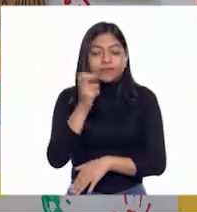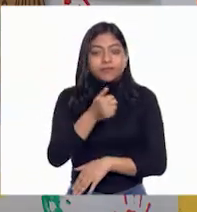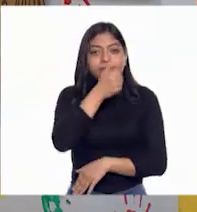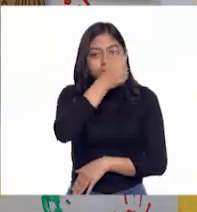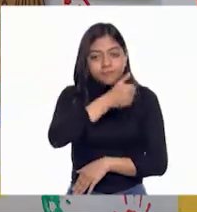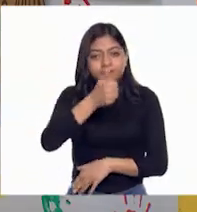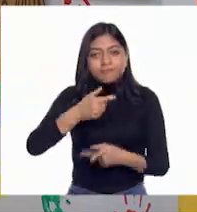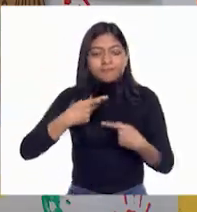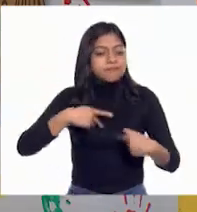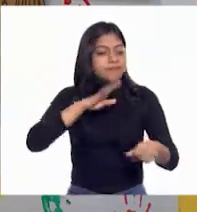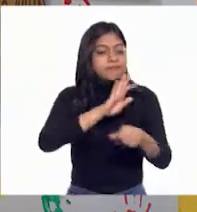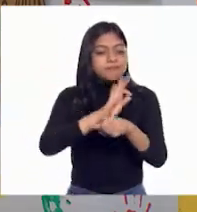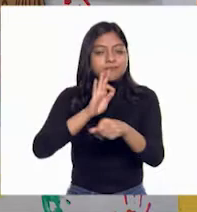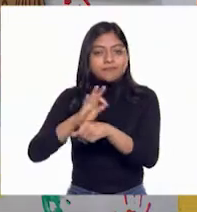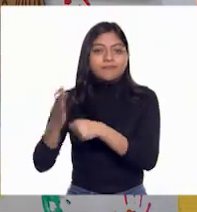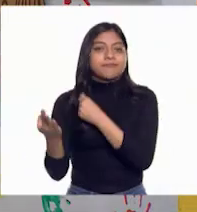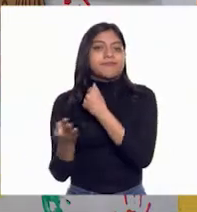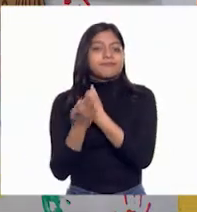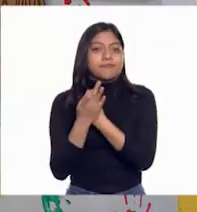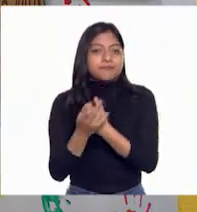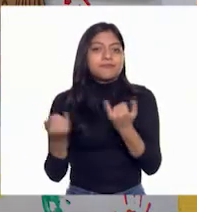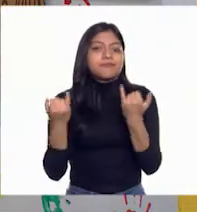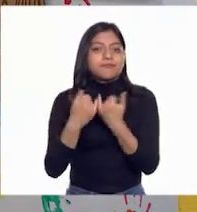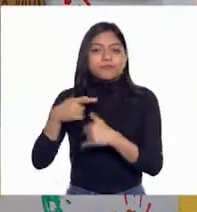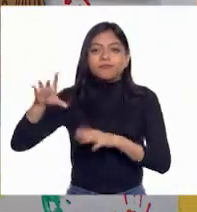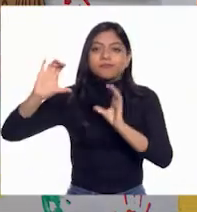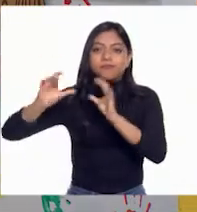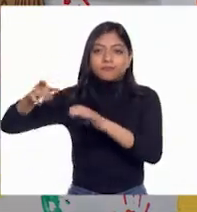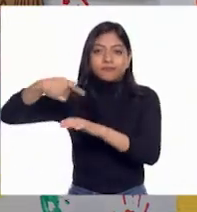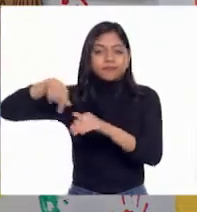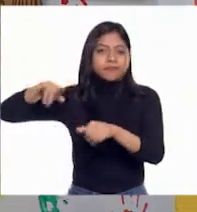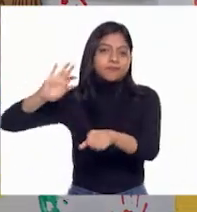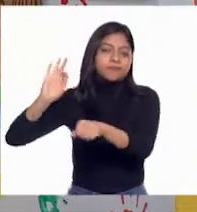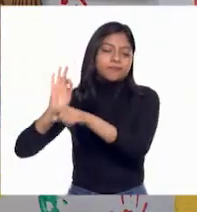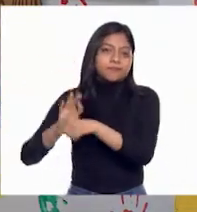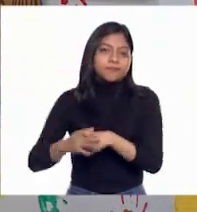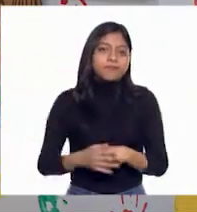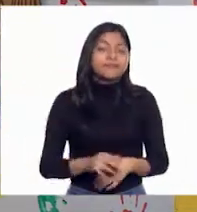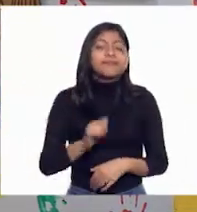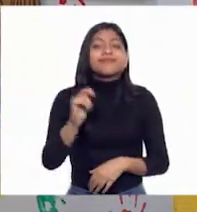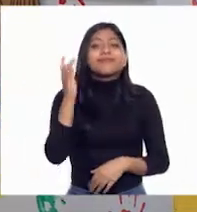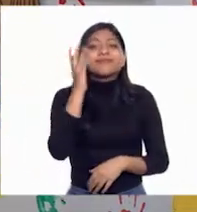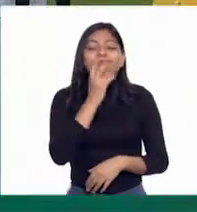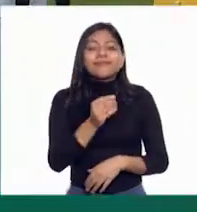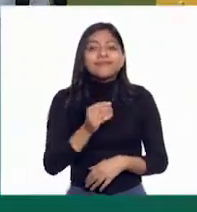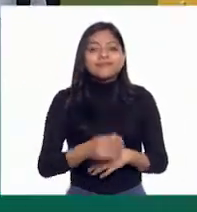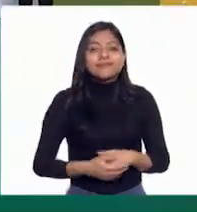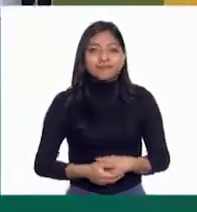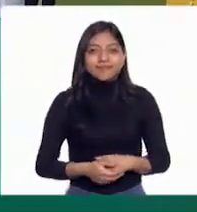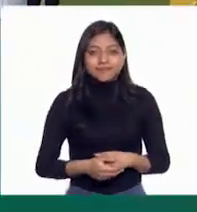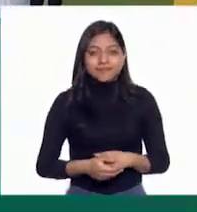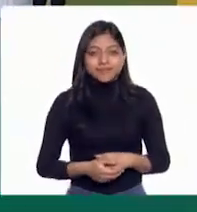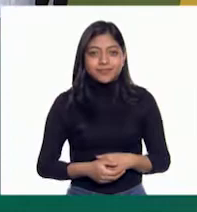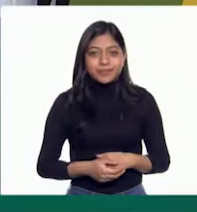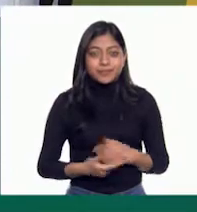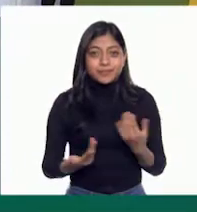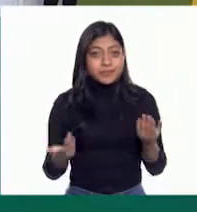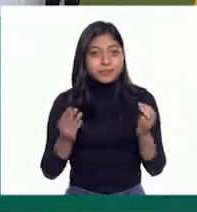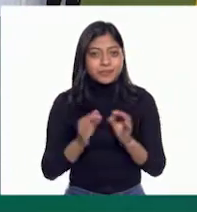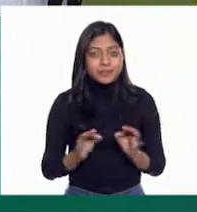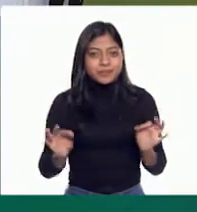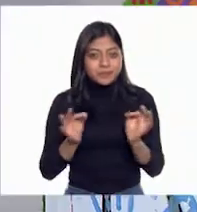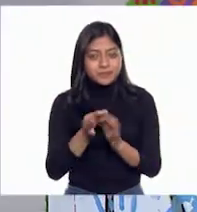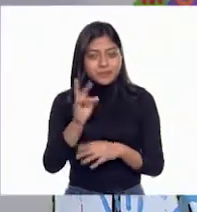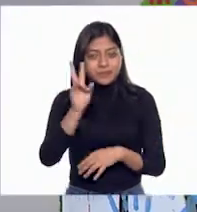una y uno de nosotros y nuestra comunidad. ¡Ay, sí! ¡Qué buena frase, maestra! Es muy clara,